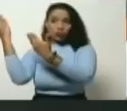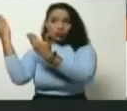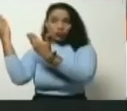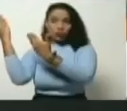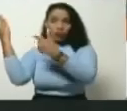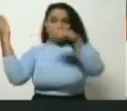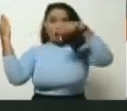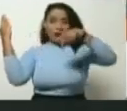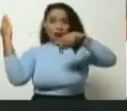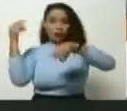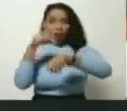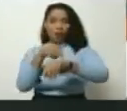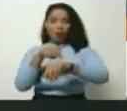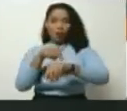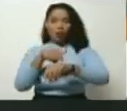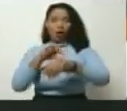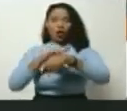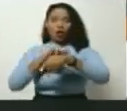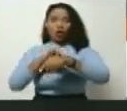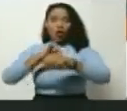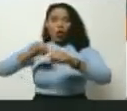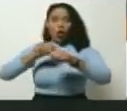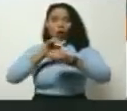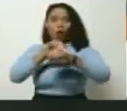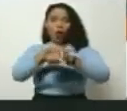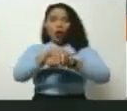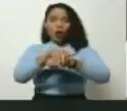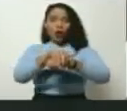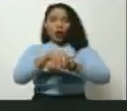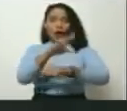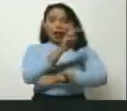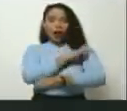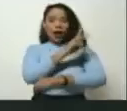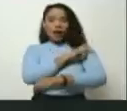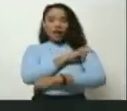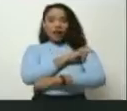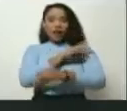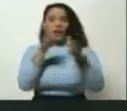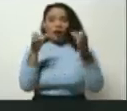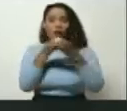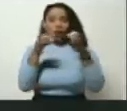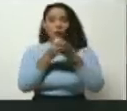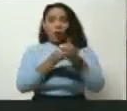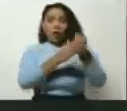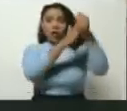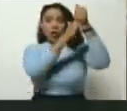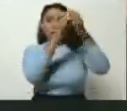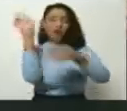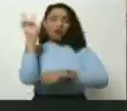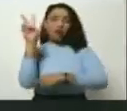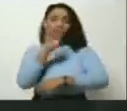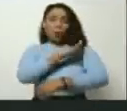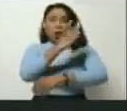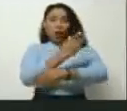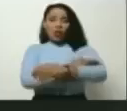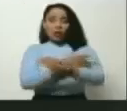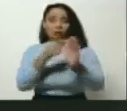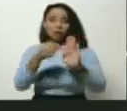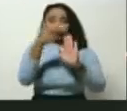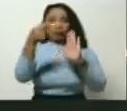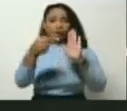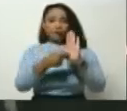En este momento, el doctor Jorge Rodríguez, jefe de la delegación venezolana con poderes